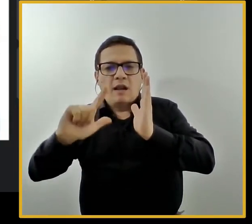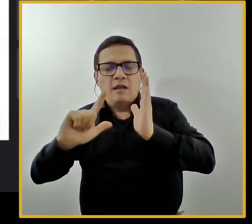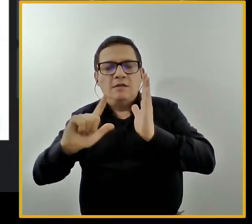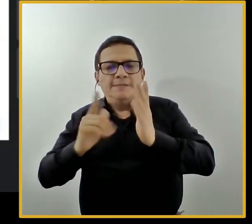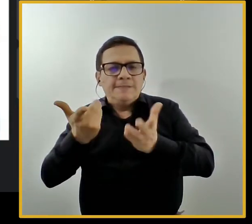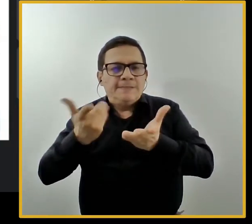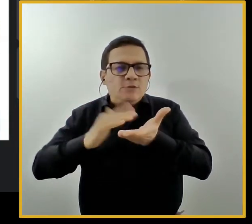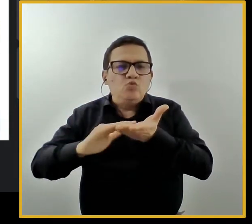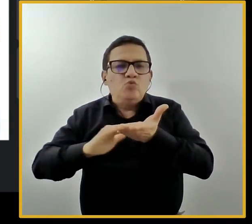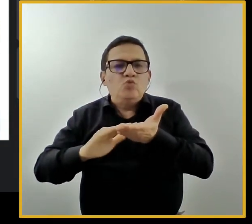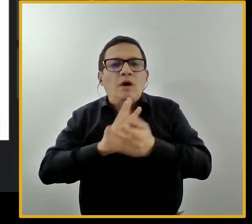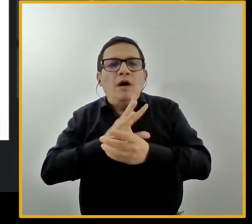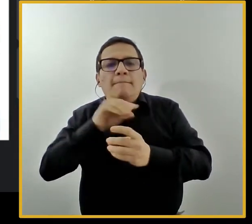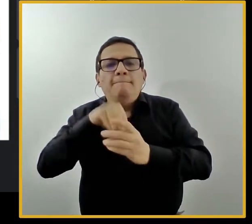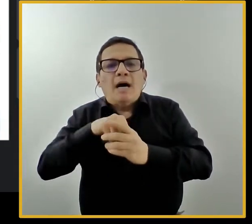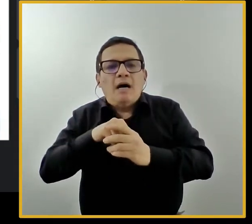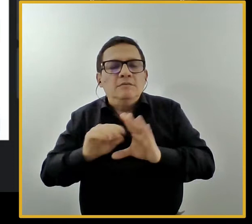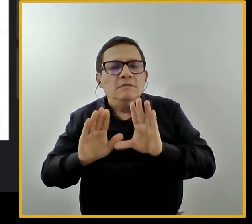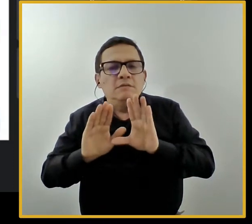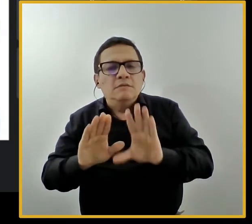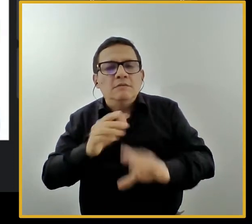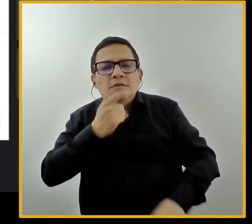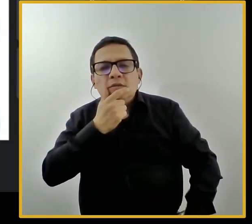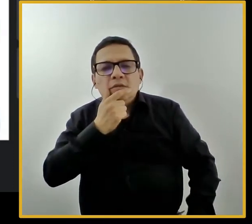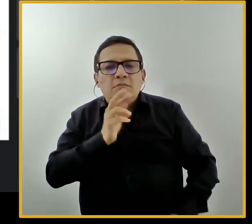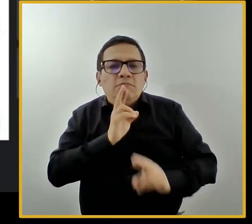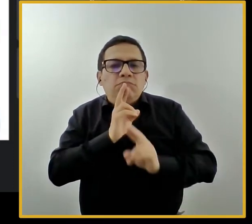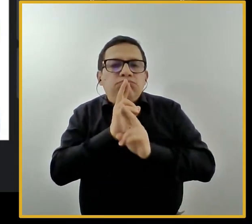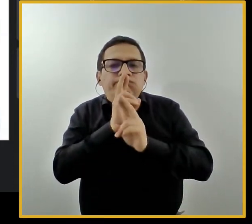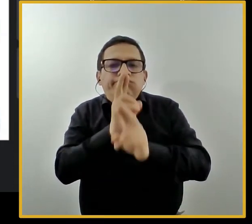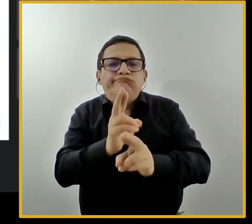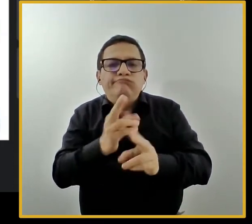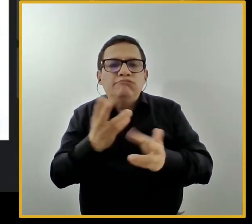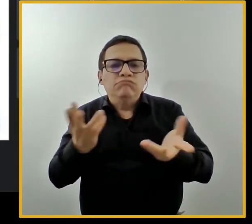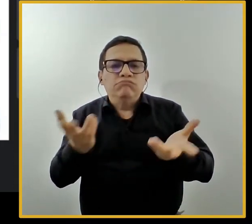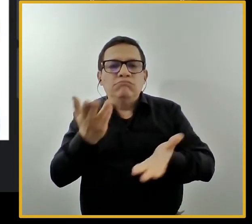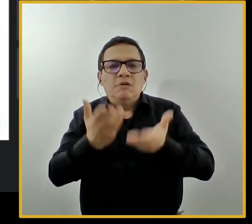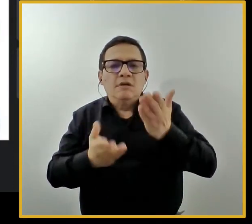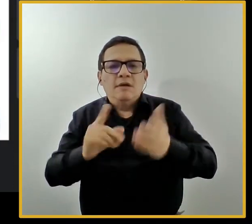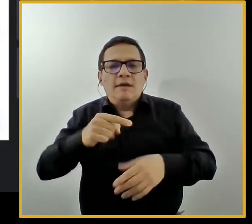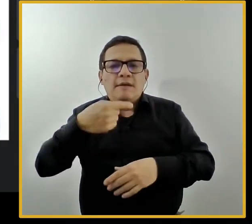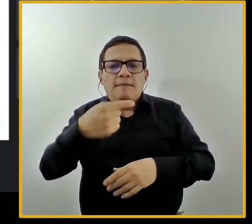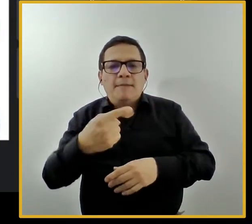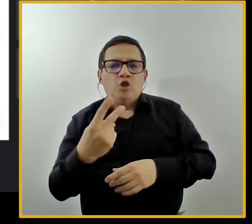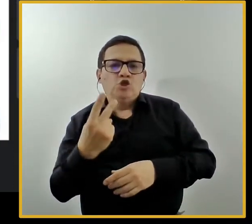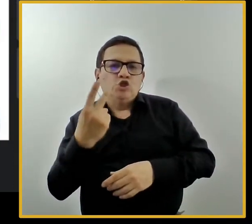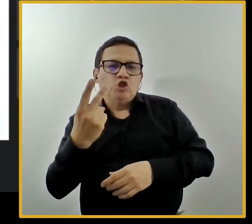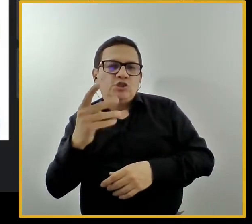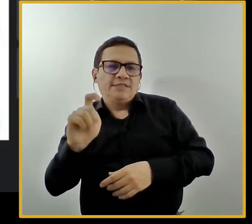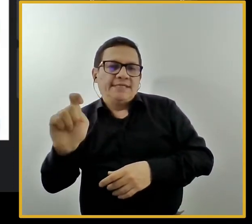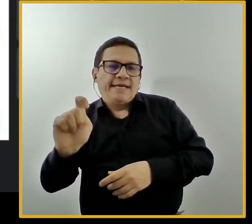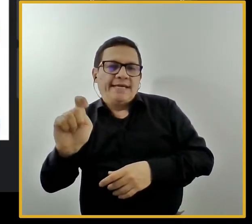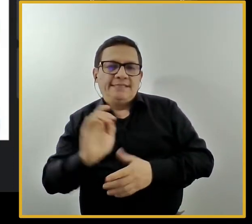pues tenemos allí, pues como resultado a la menos 2x,